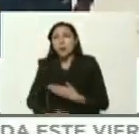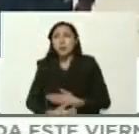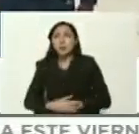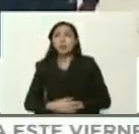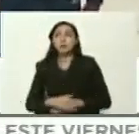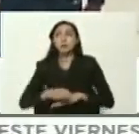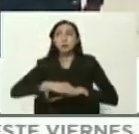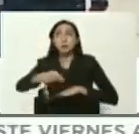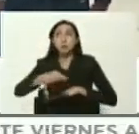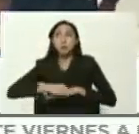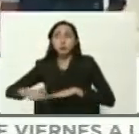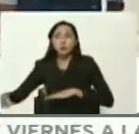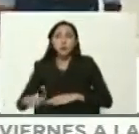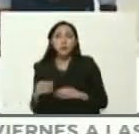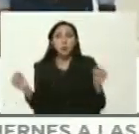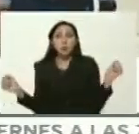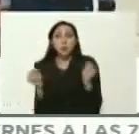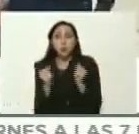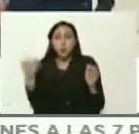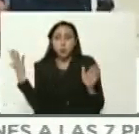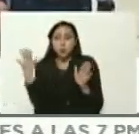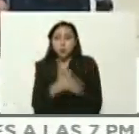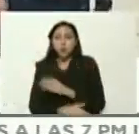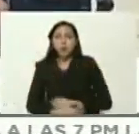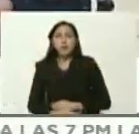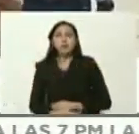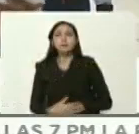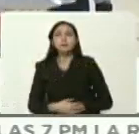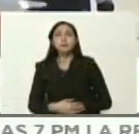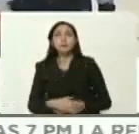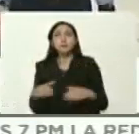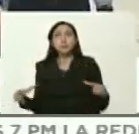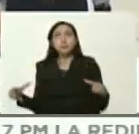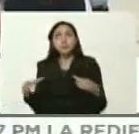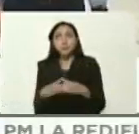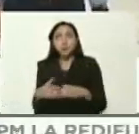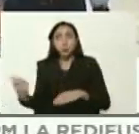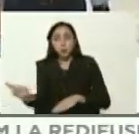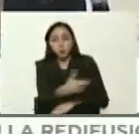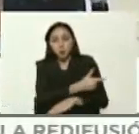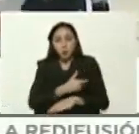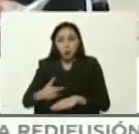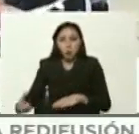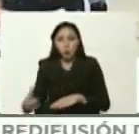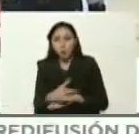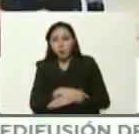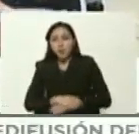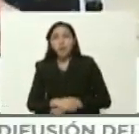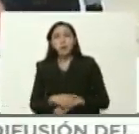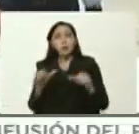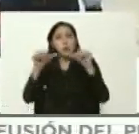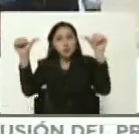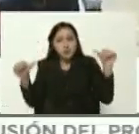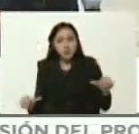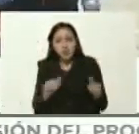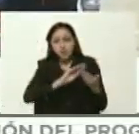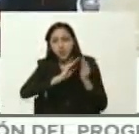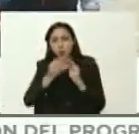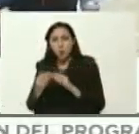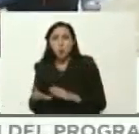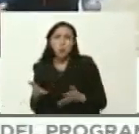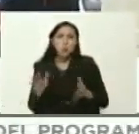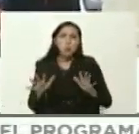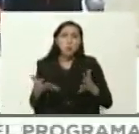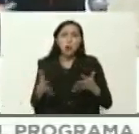Estado Mérida a través de la plataforma del Consejo Federal de Gobierno del Sistema Integrado Comunal, que eso representa